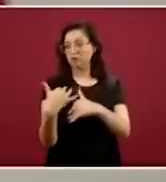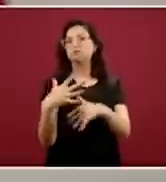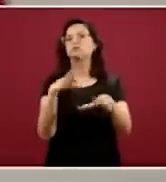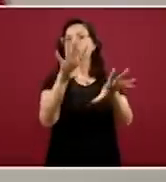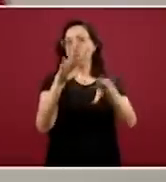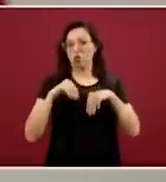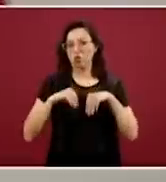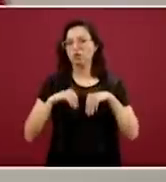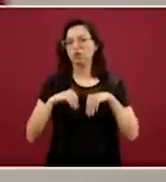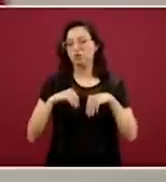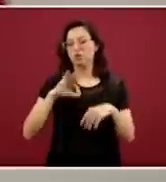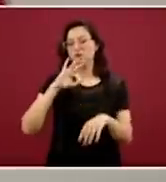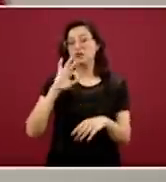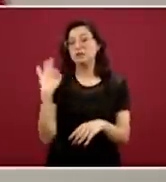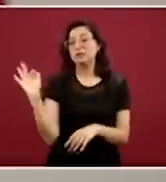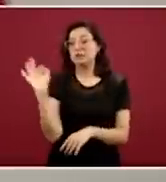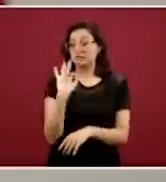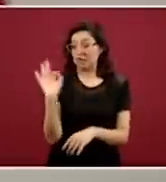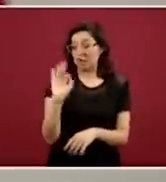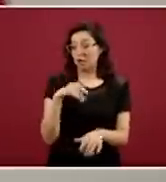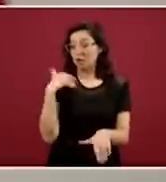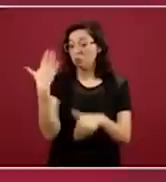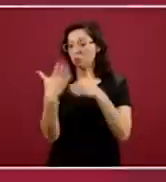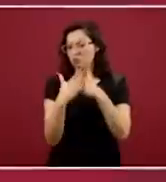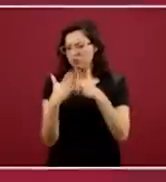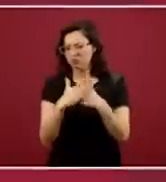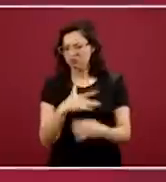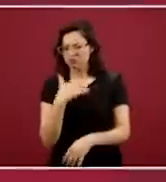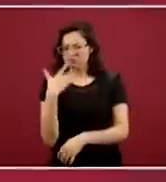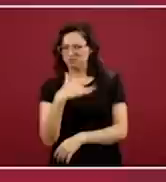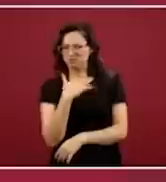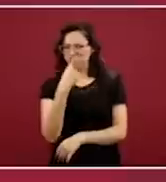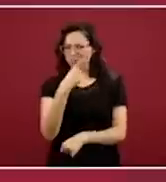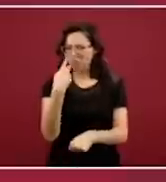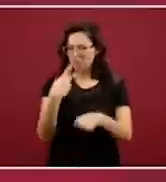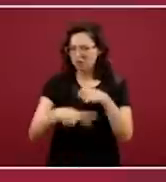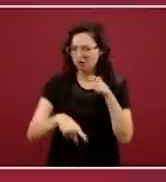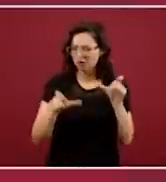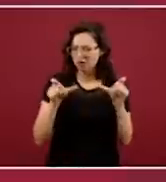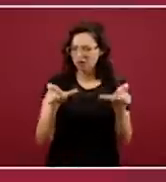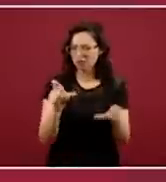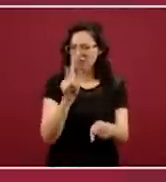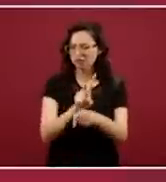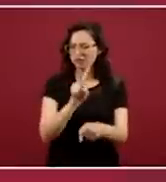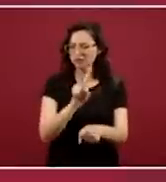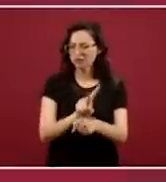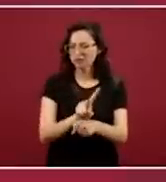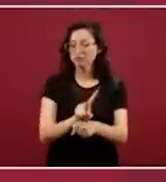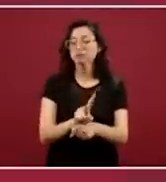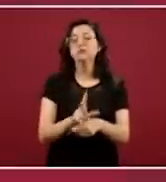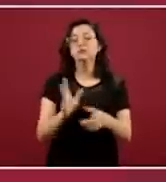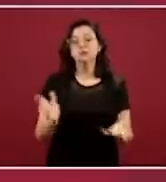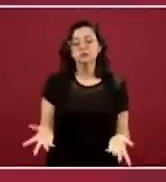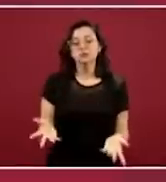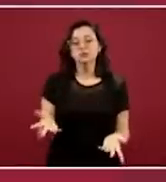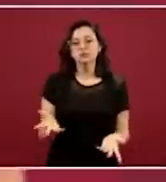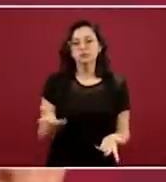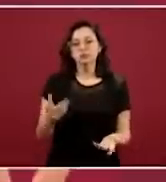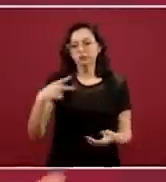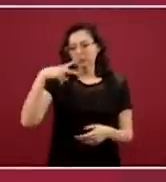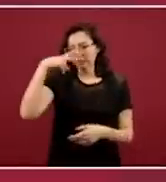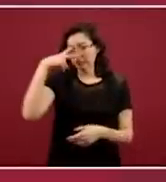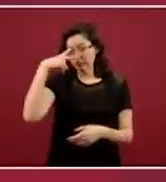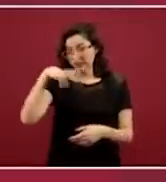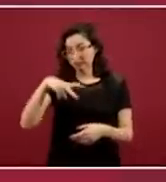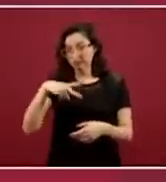de restricción o de intensificación de la vigilancia, tendríamos que considerar no que México va a